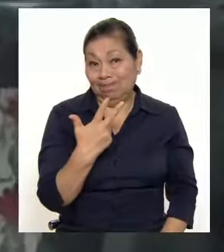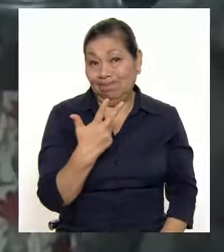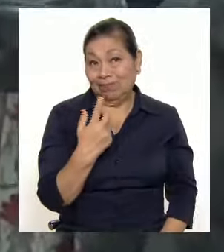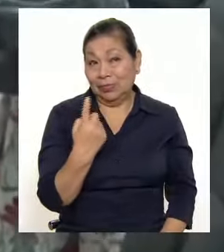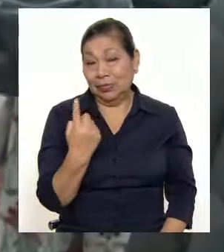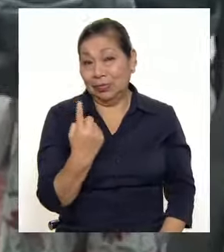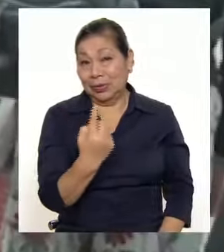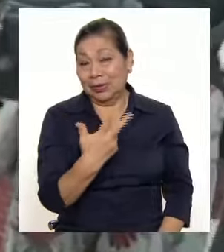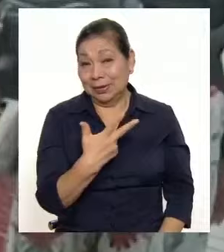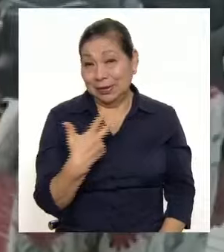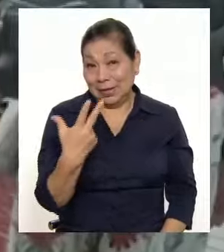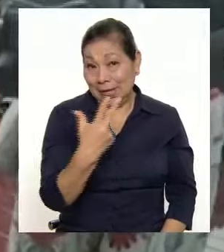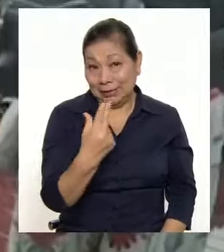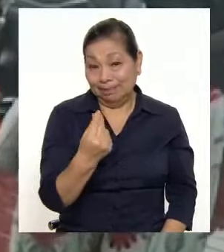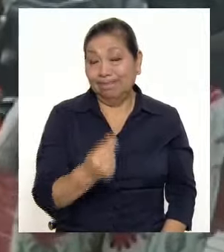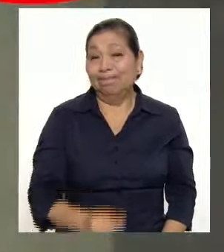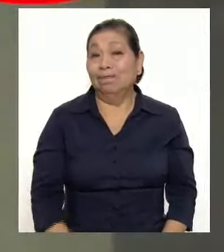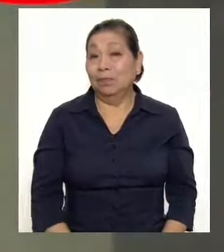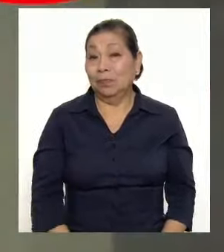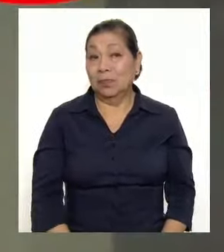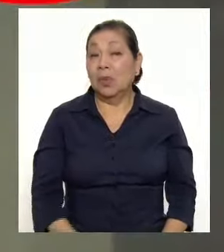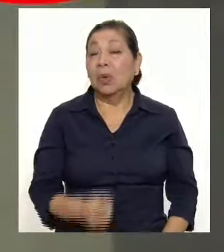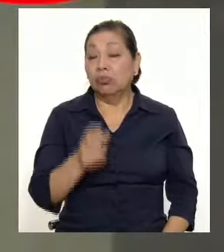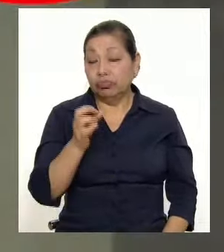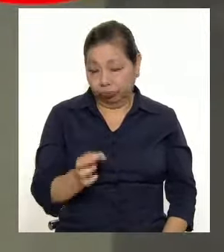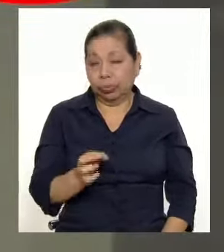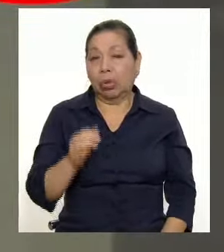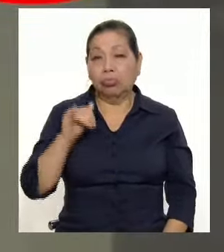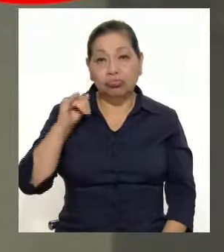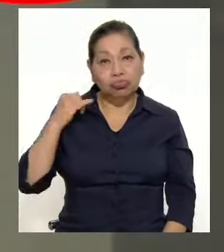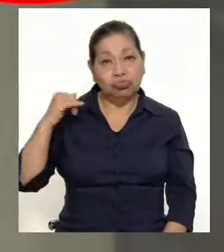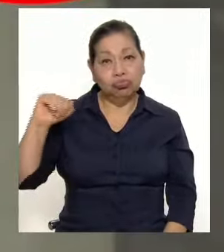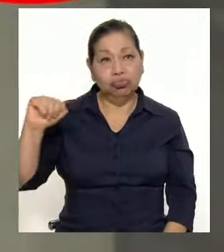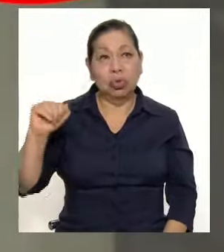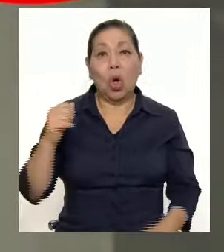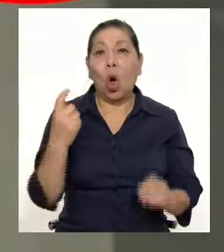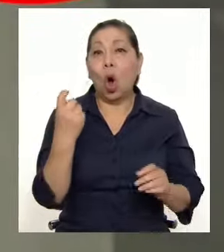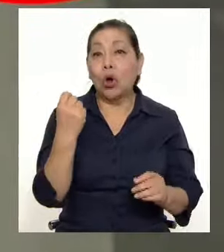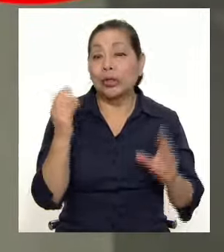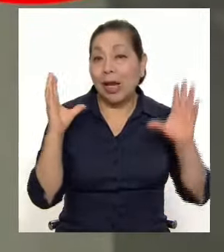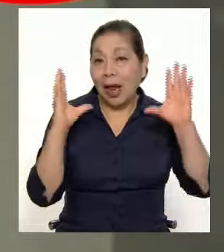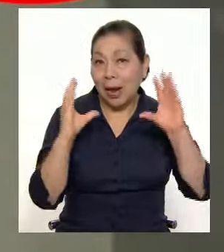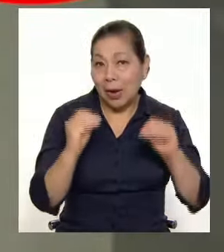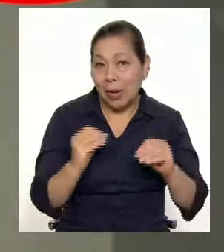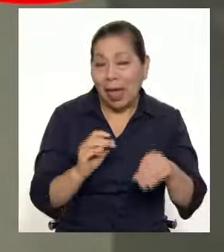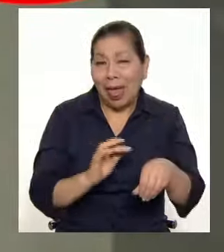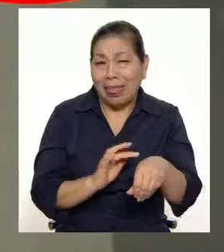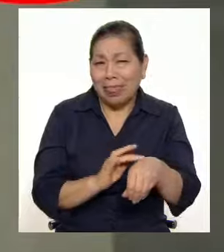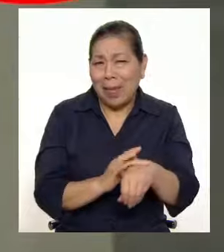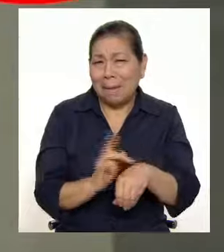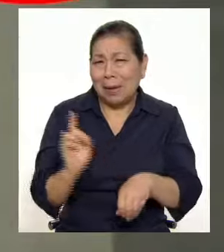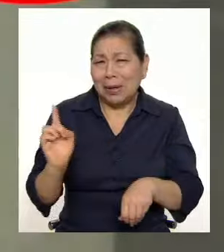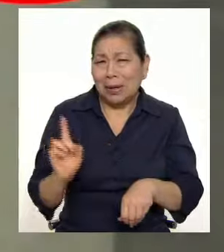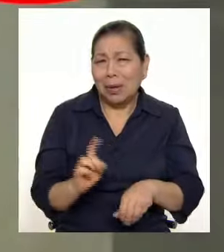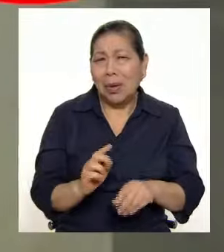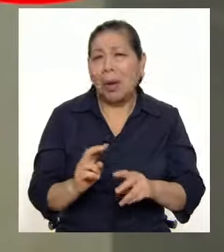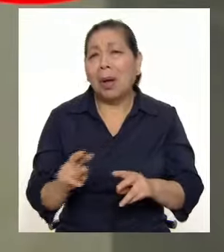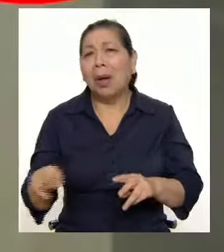cada actividad. Pese a que su vuelo estaba programado para las 11 de la noche, desde muy temprano